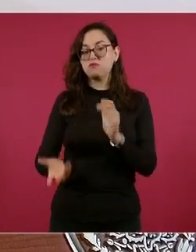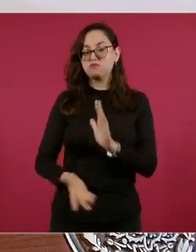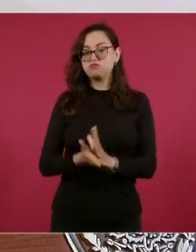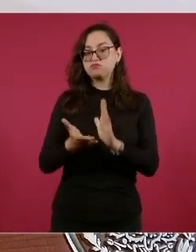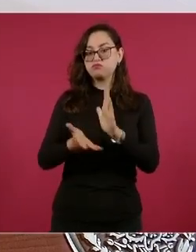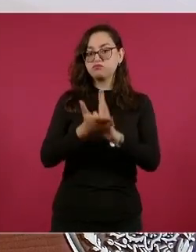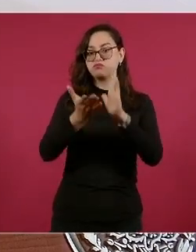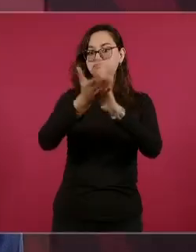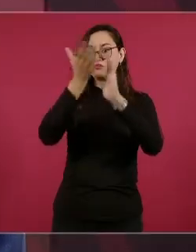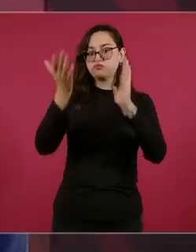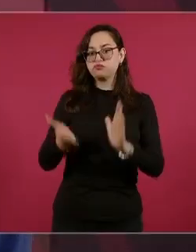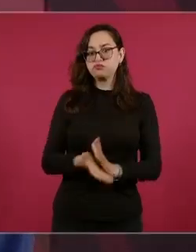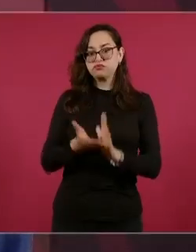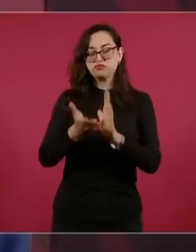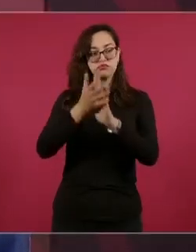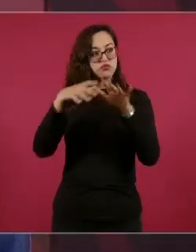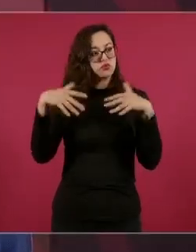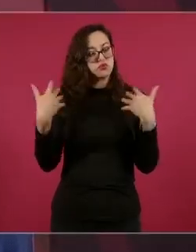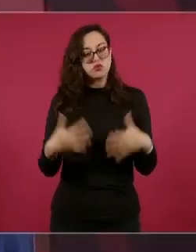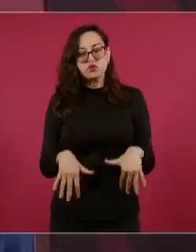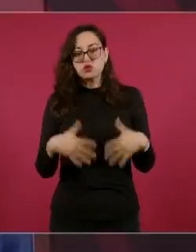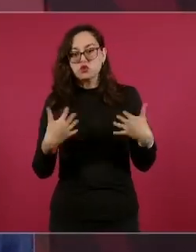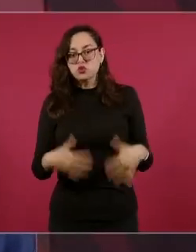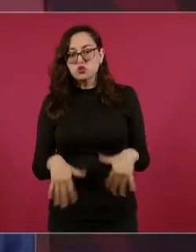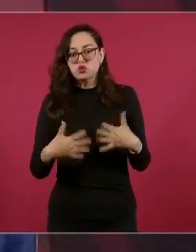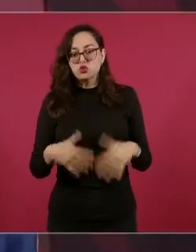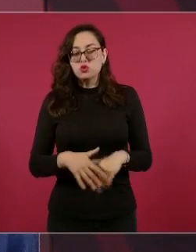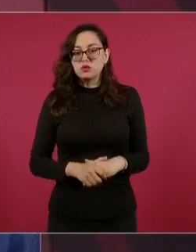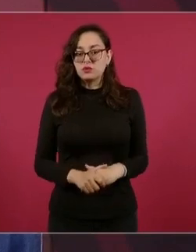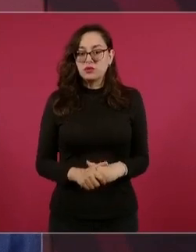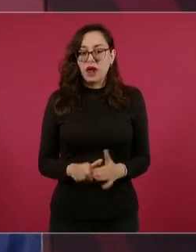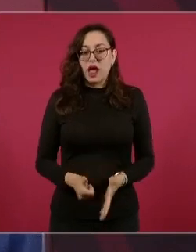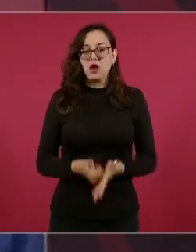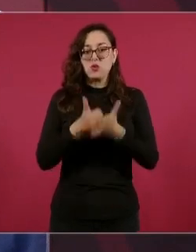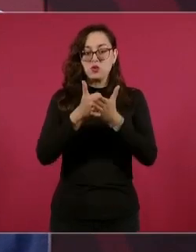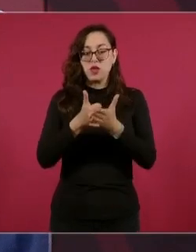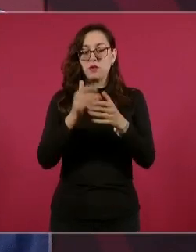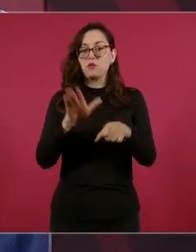Y eso va a ayudar muchísimo porque la industria de la construcción